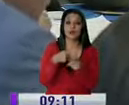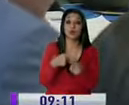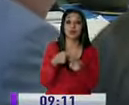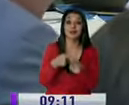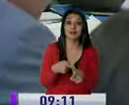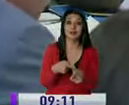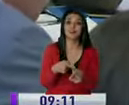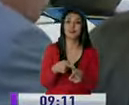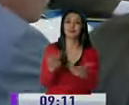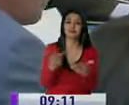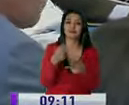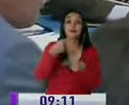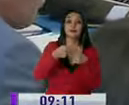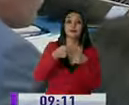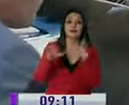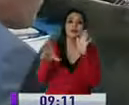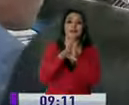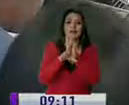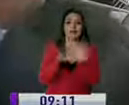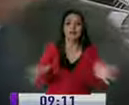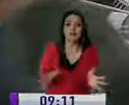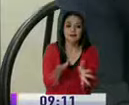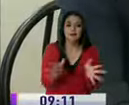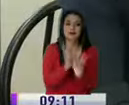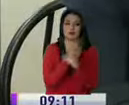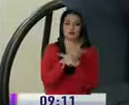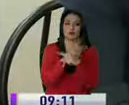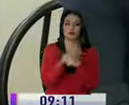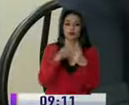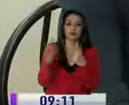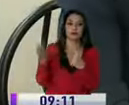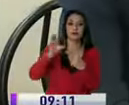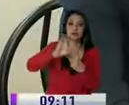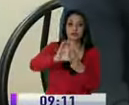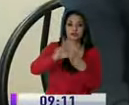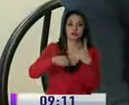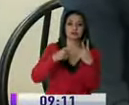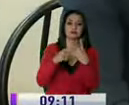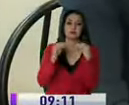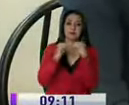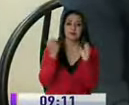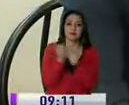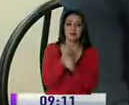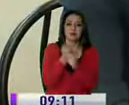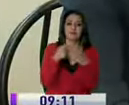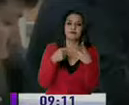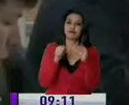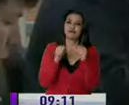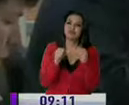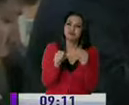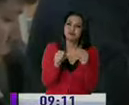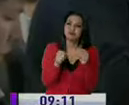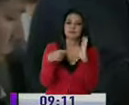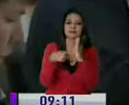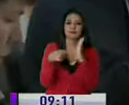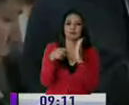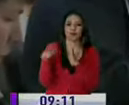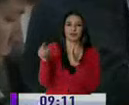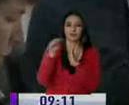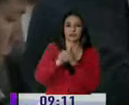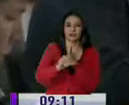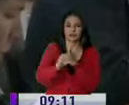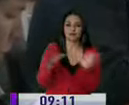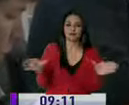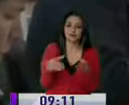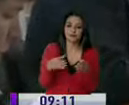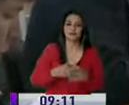fue bautizado como Ley Orgánica de Fomento Productivo, Atracción de Inversiones, Generación de Empleo y Estabilidad y Equilibrio Fiscal. Para su